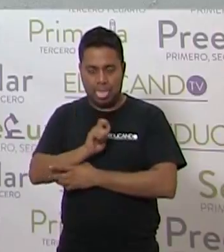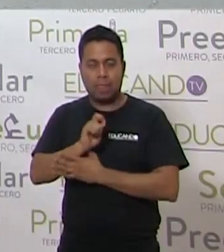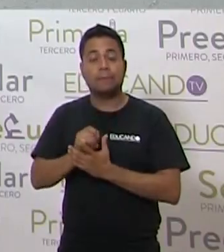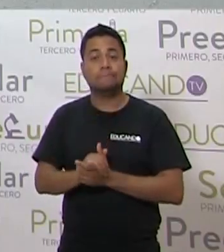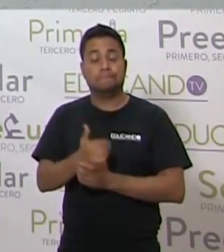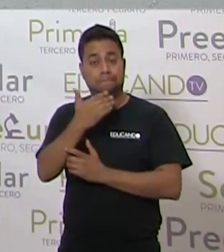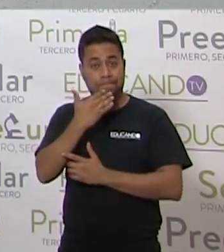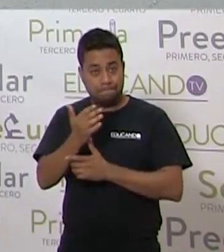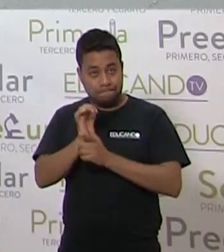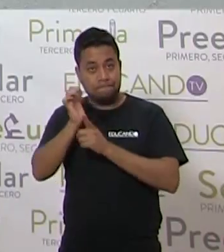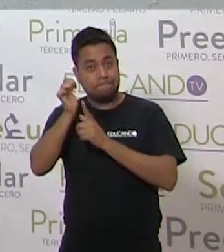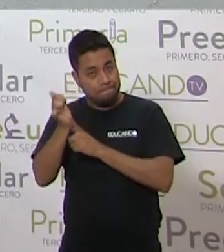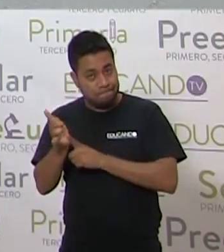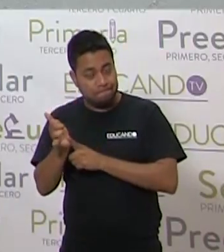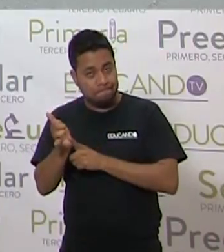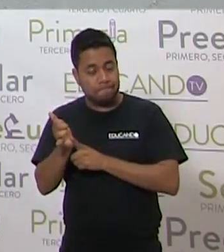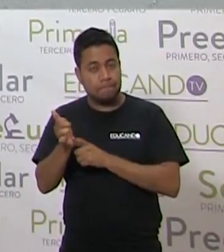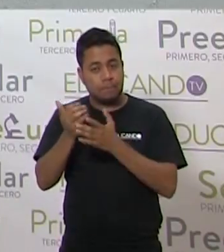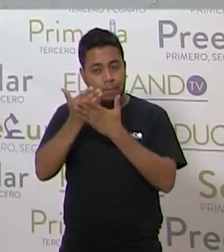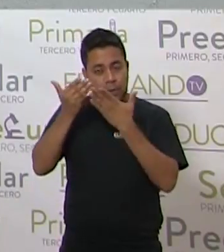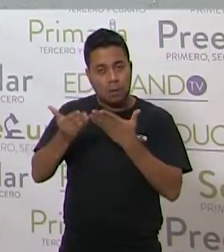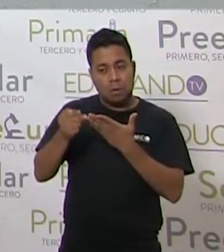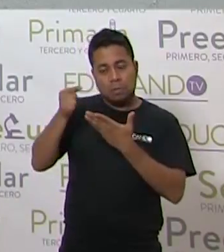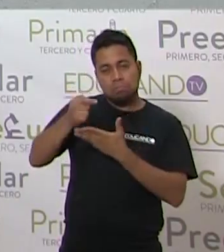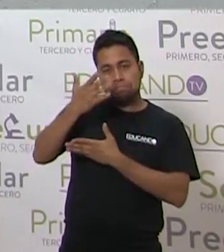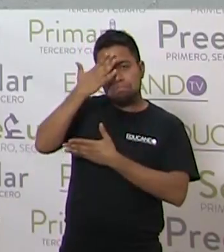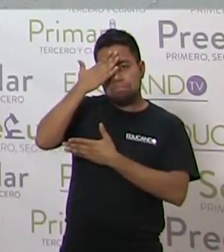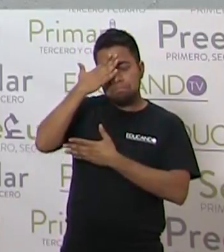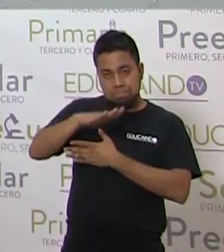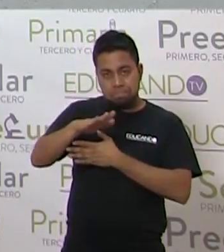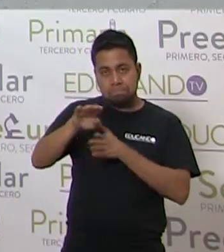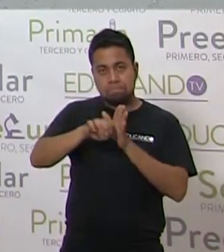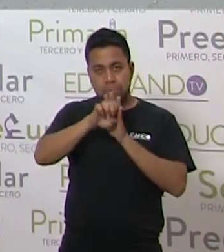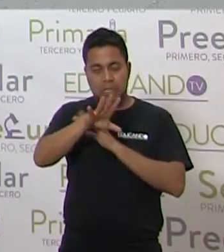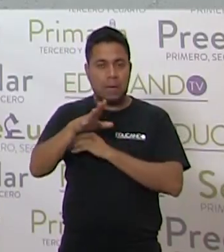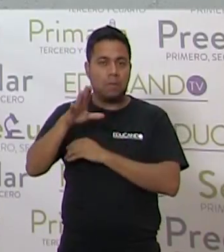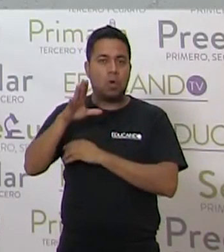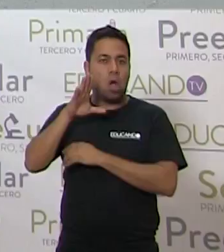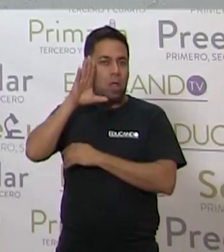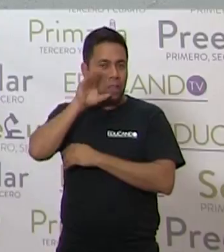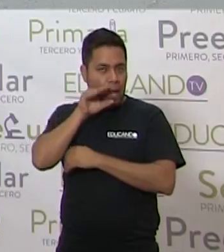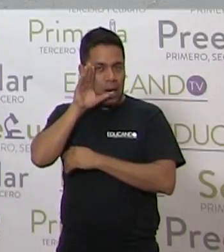Entonces vamos a ver del